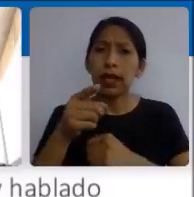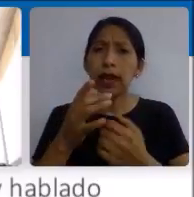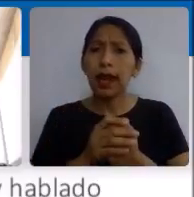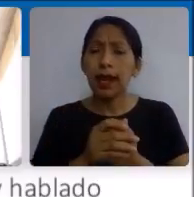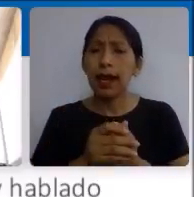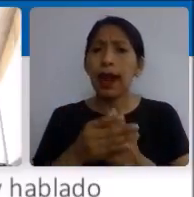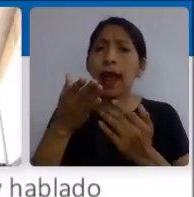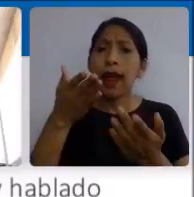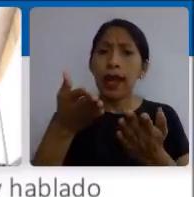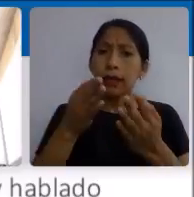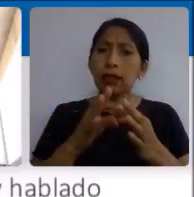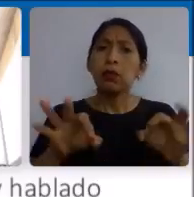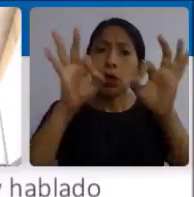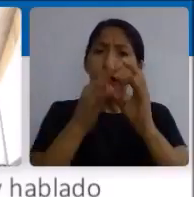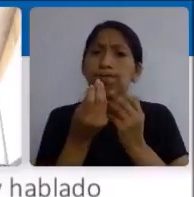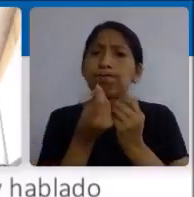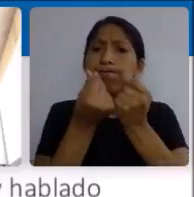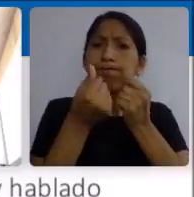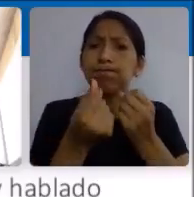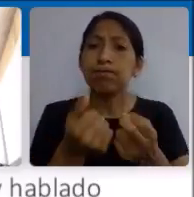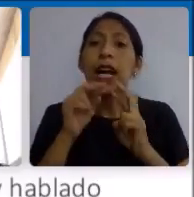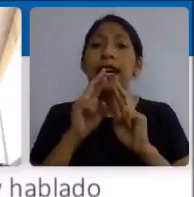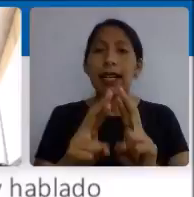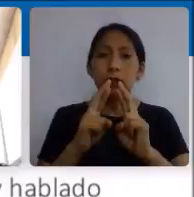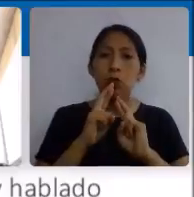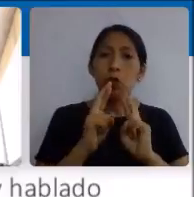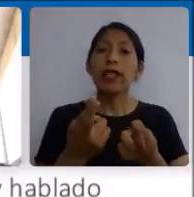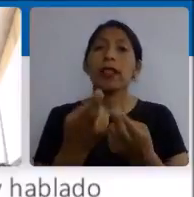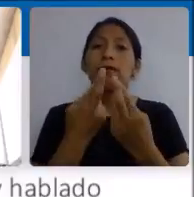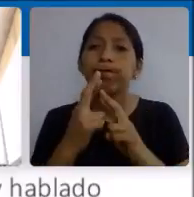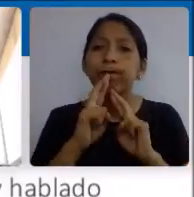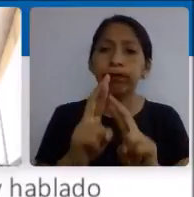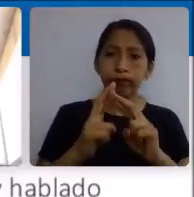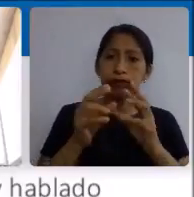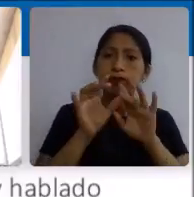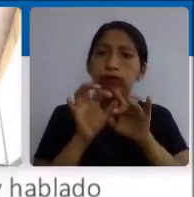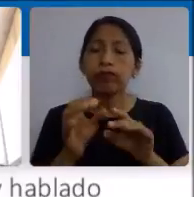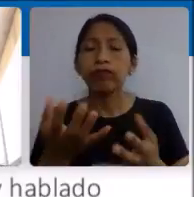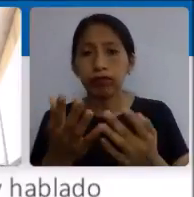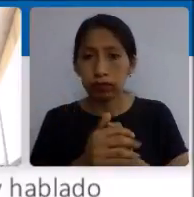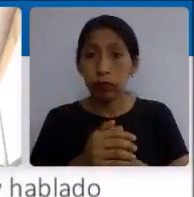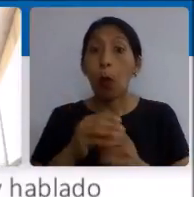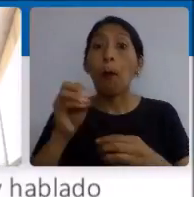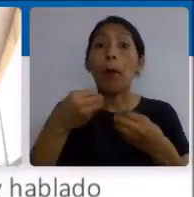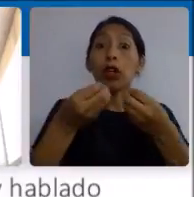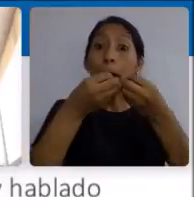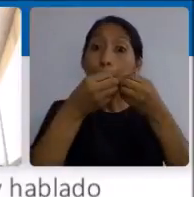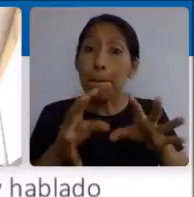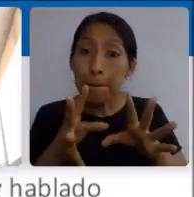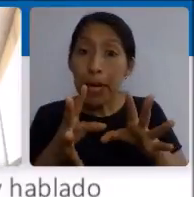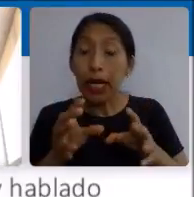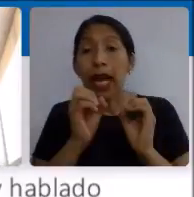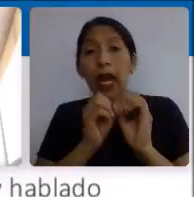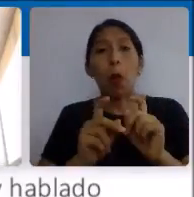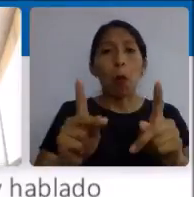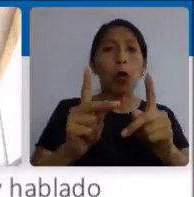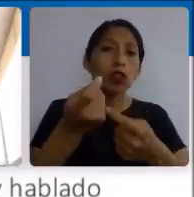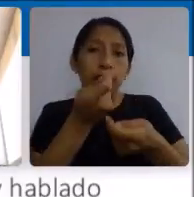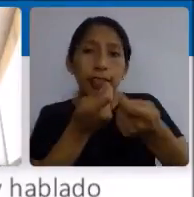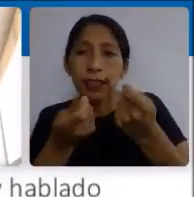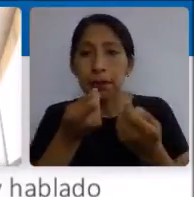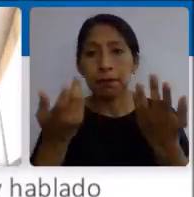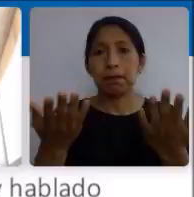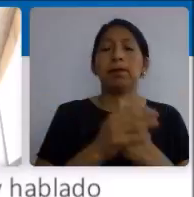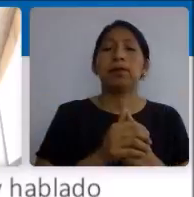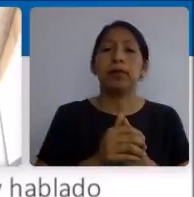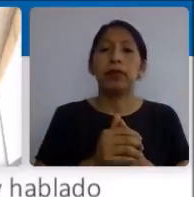eficacia, de la rapidez en respuesta es sumamente importante, ¿no? Porque ahí puedes perder una oportunidad de negociación.